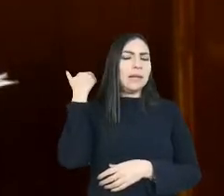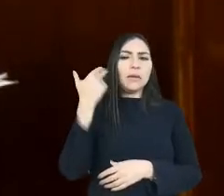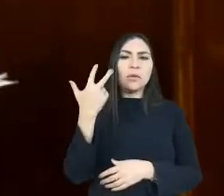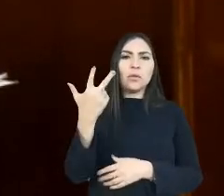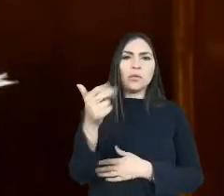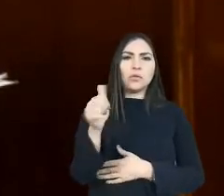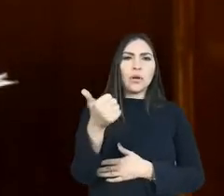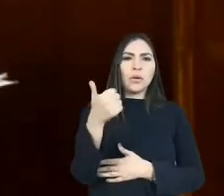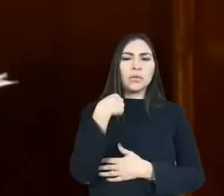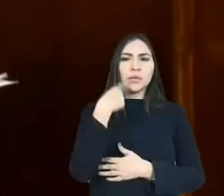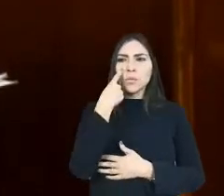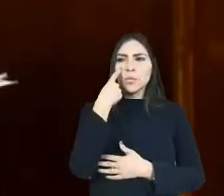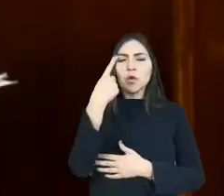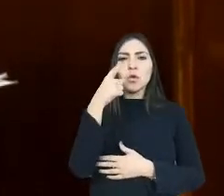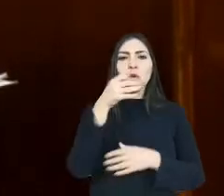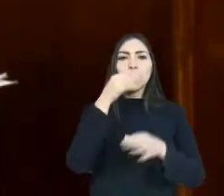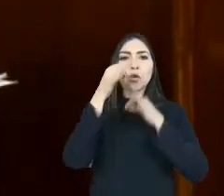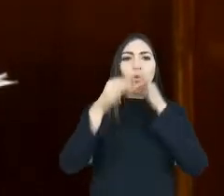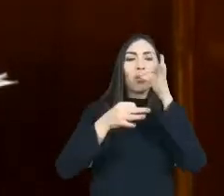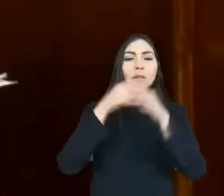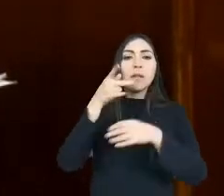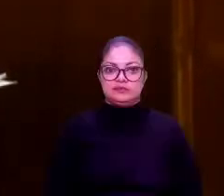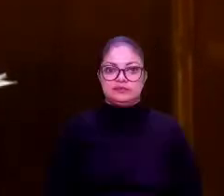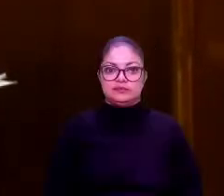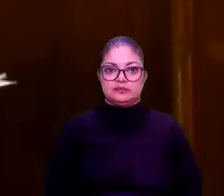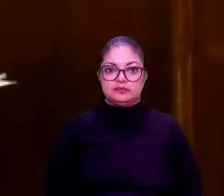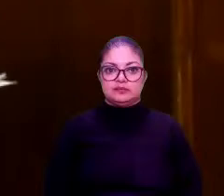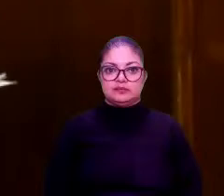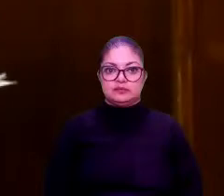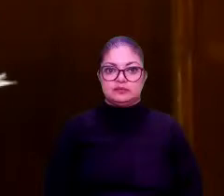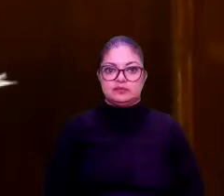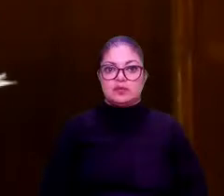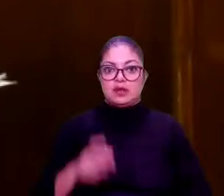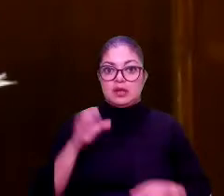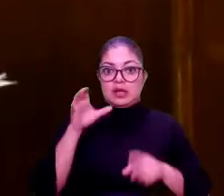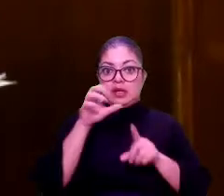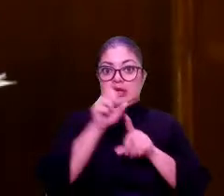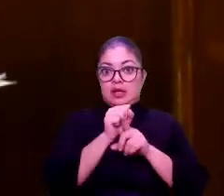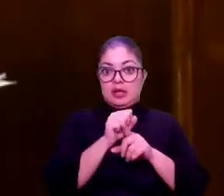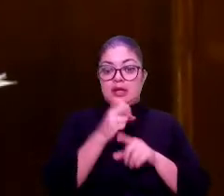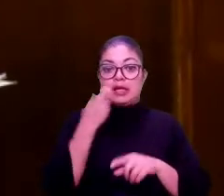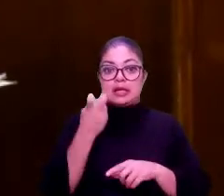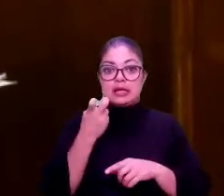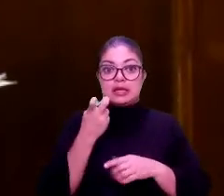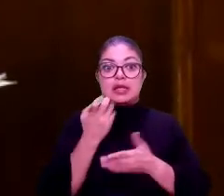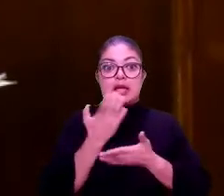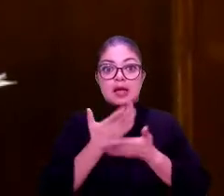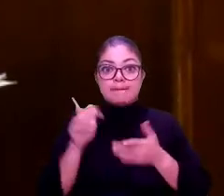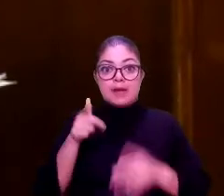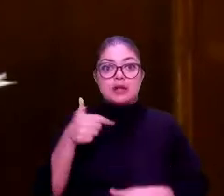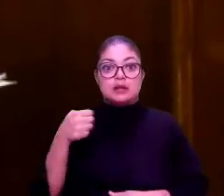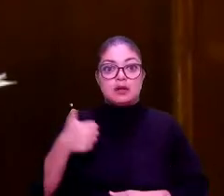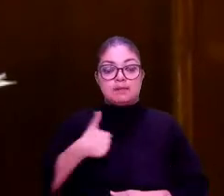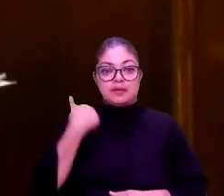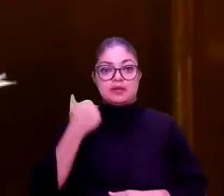en un noticiero, donde habló del salario rosa y sus logros, y que, de paso, aprovechó